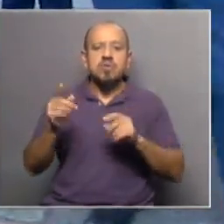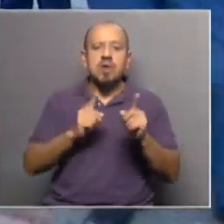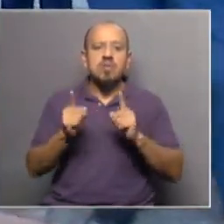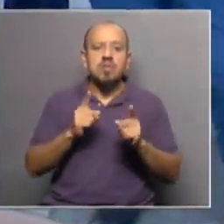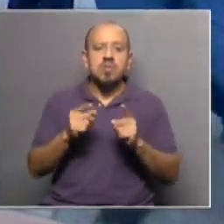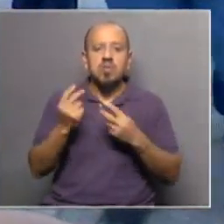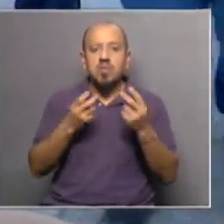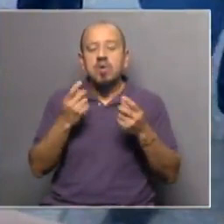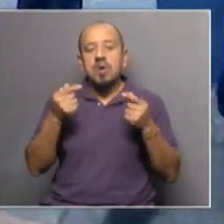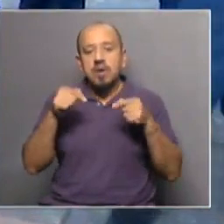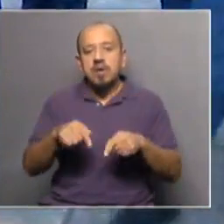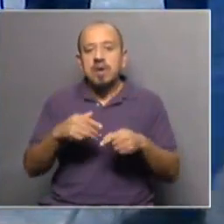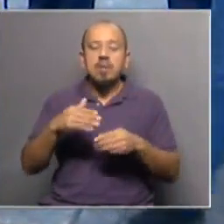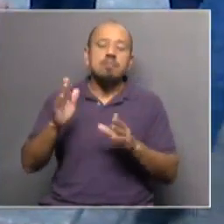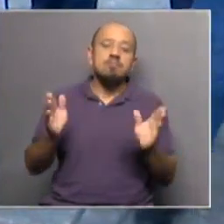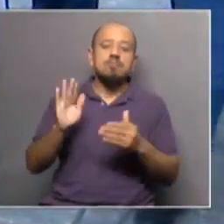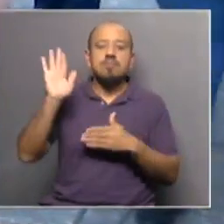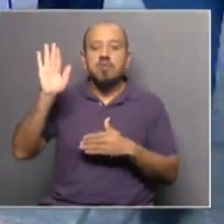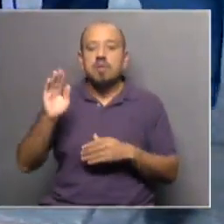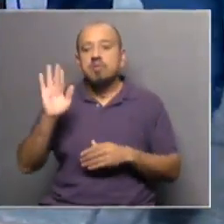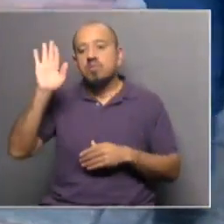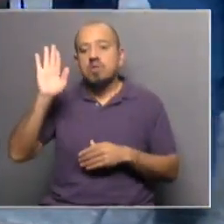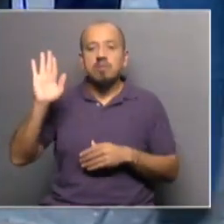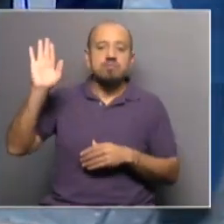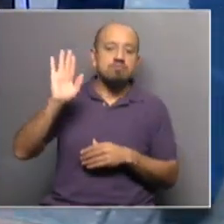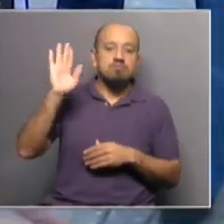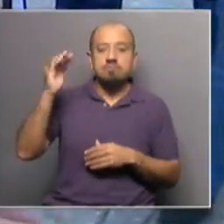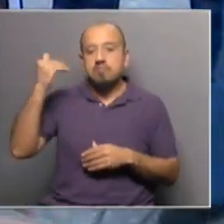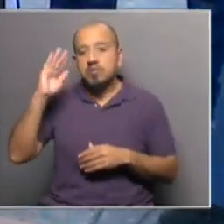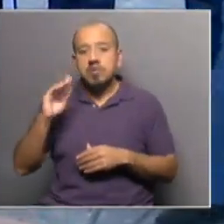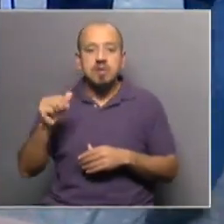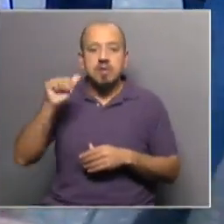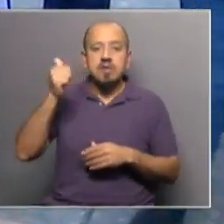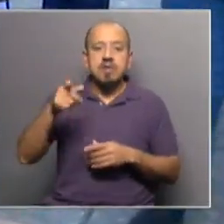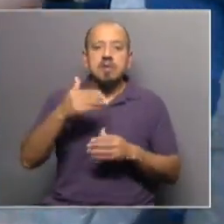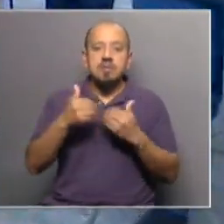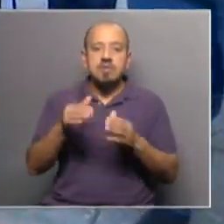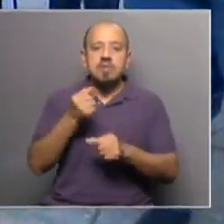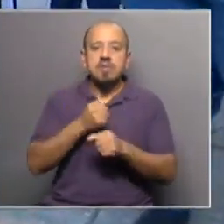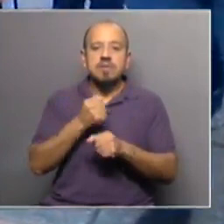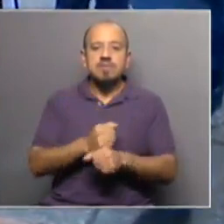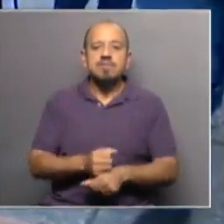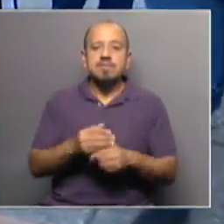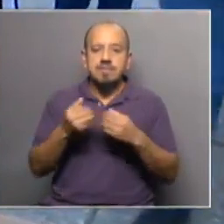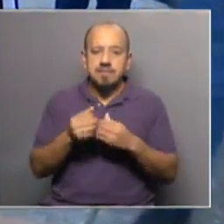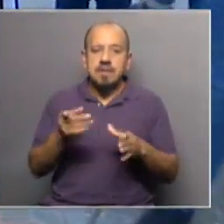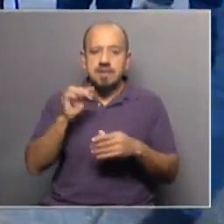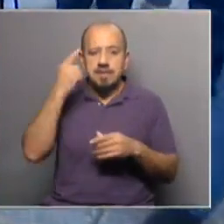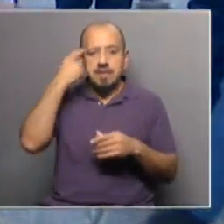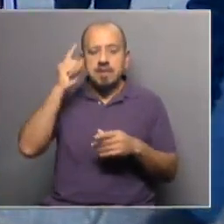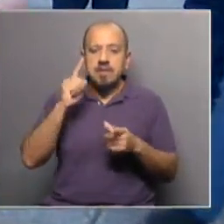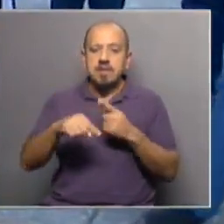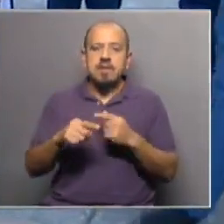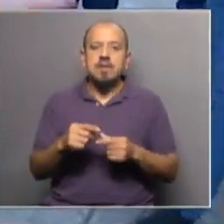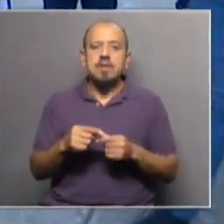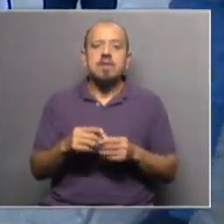también, y lo que votamos, las copiamos, votamos, la mayoría, bueno, la empezamos a trabajar, ellos empiezan a tirar ideas de lo que quieren contar,